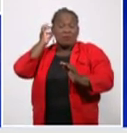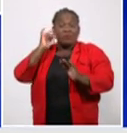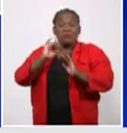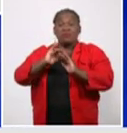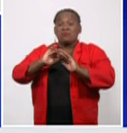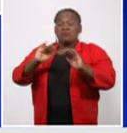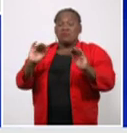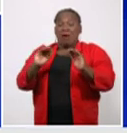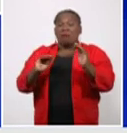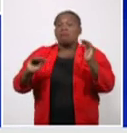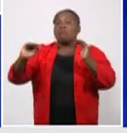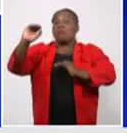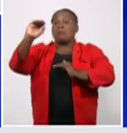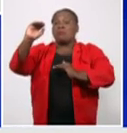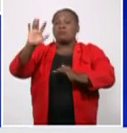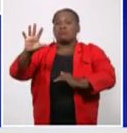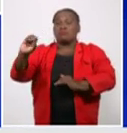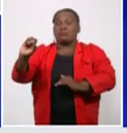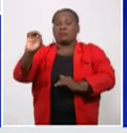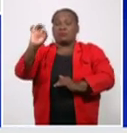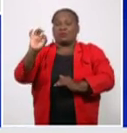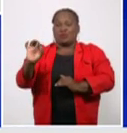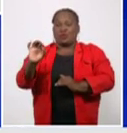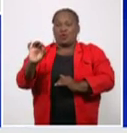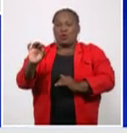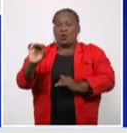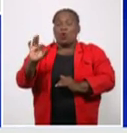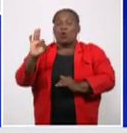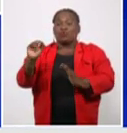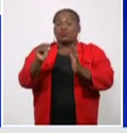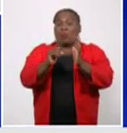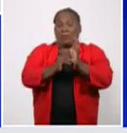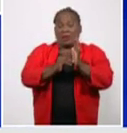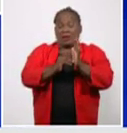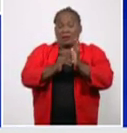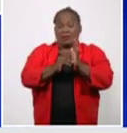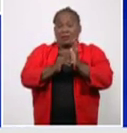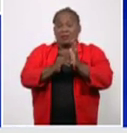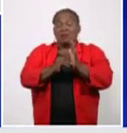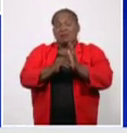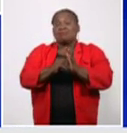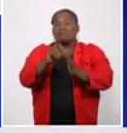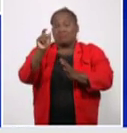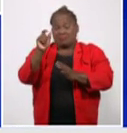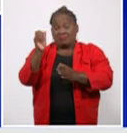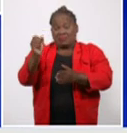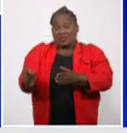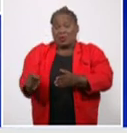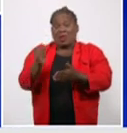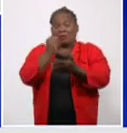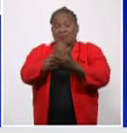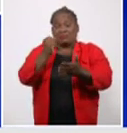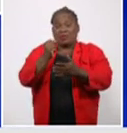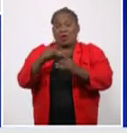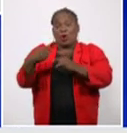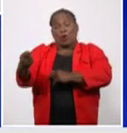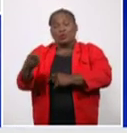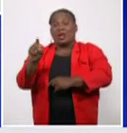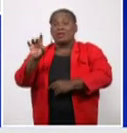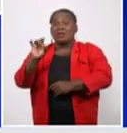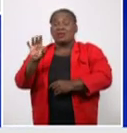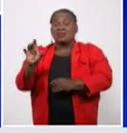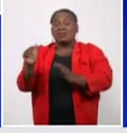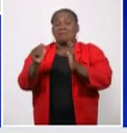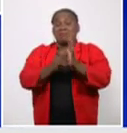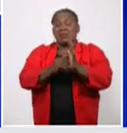50%, 8.180 casos confirmados, contra 15.536. Ya es más